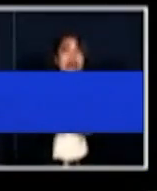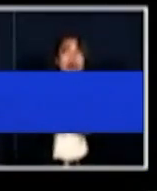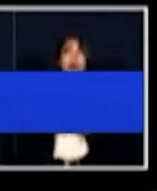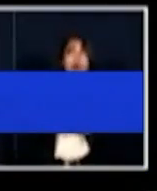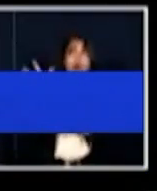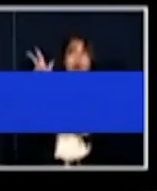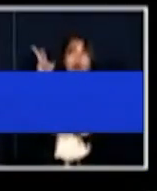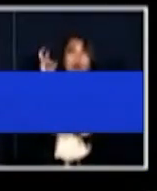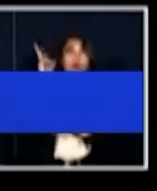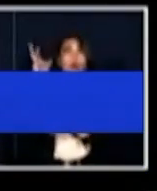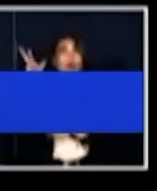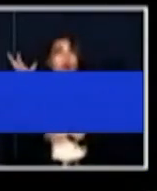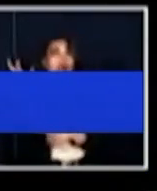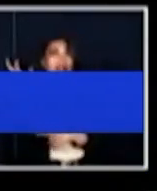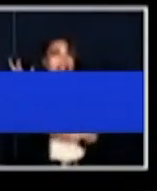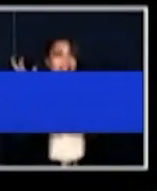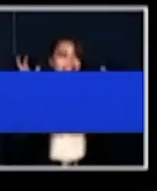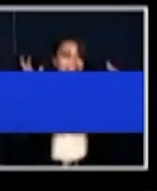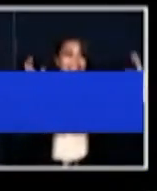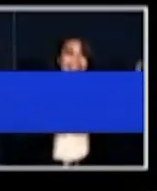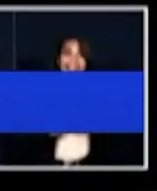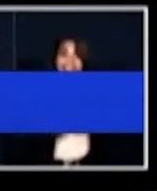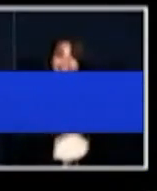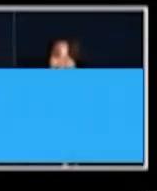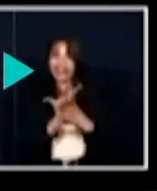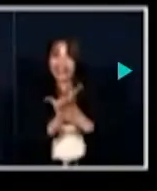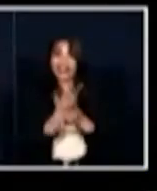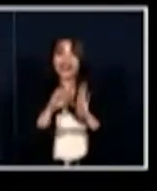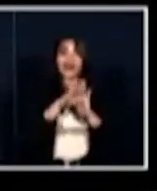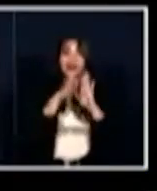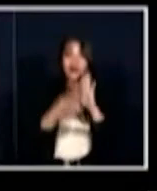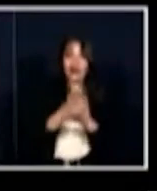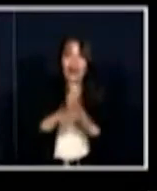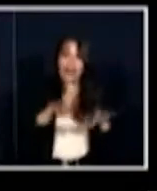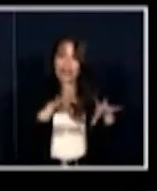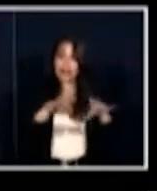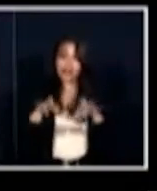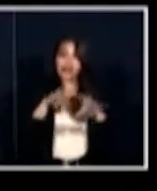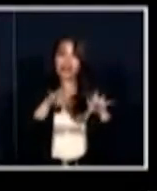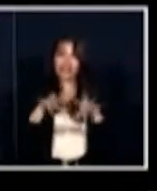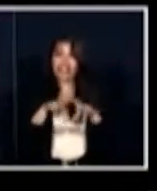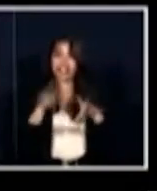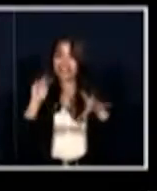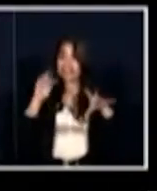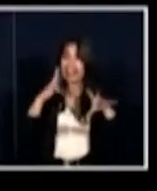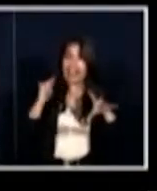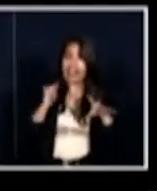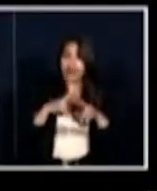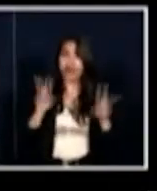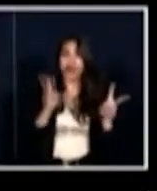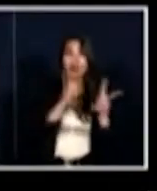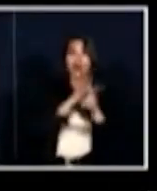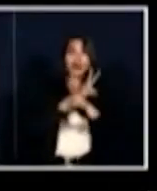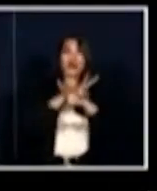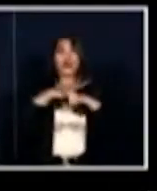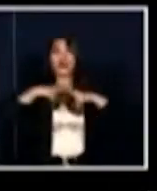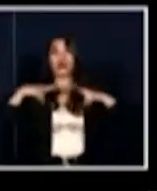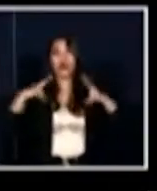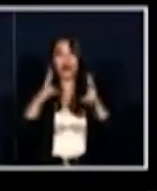sonidos como las tecas de la la computadora el viento